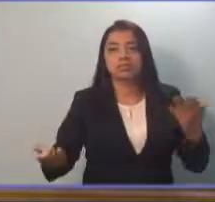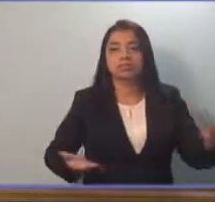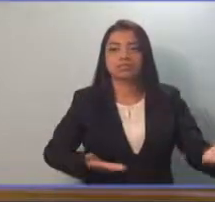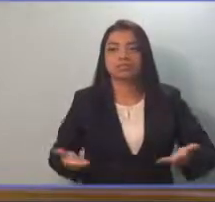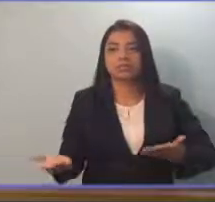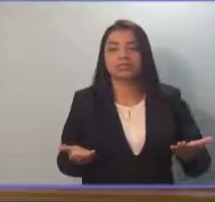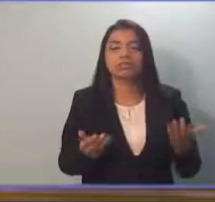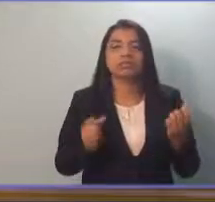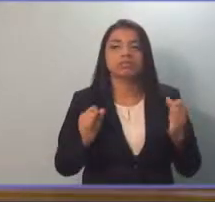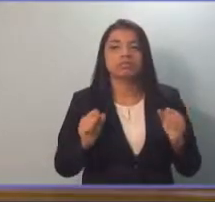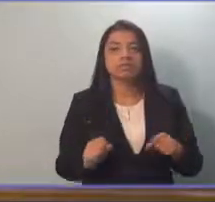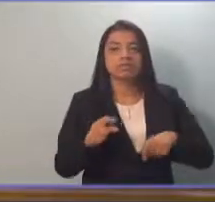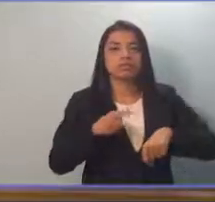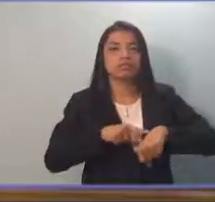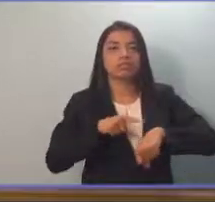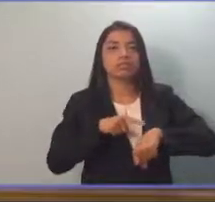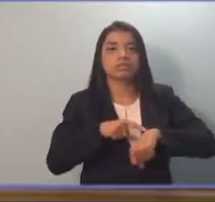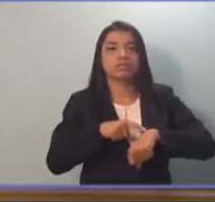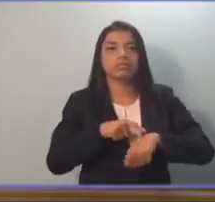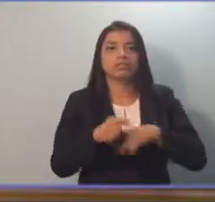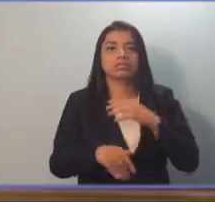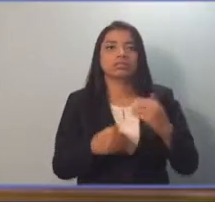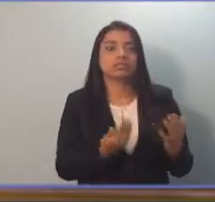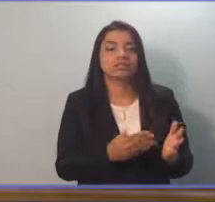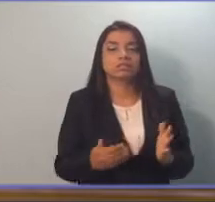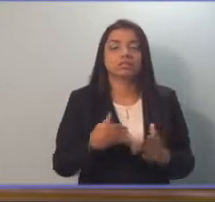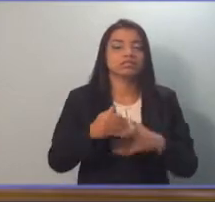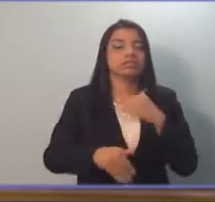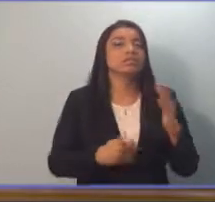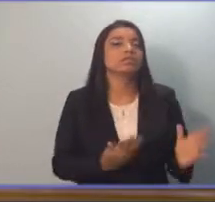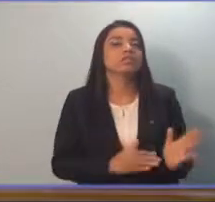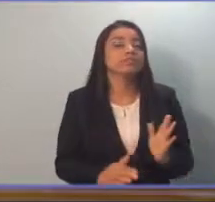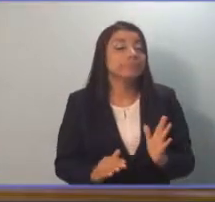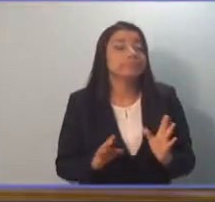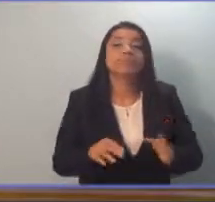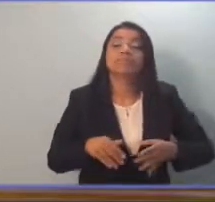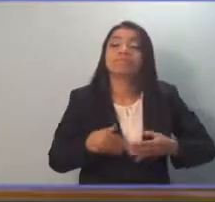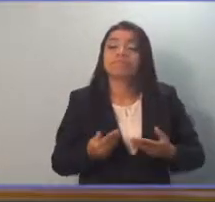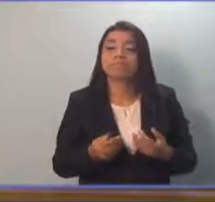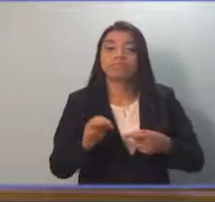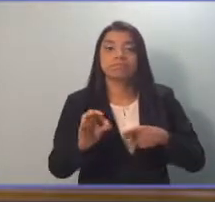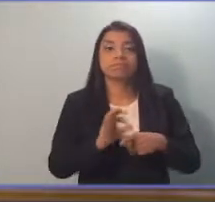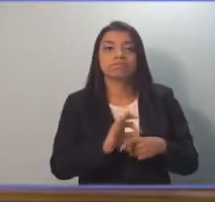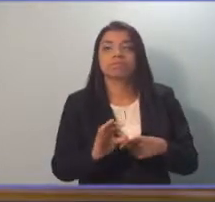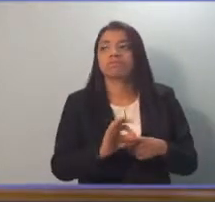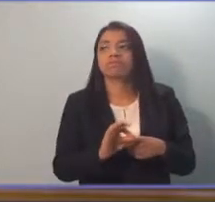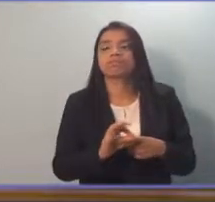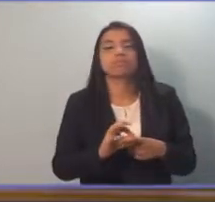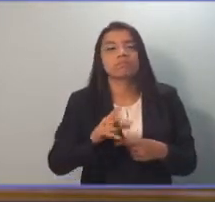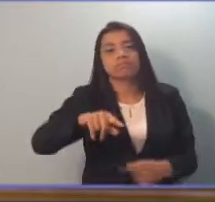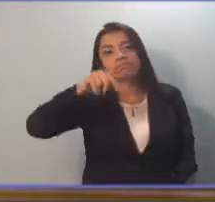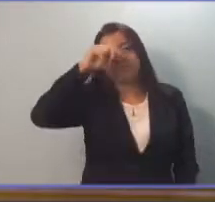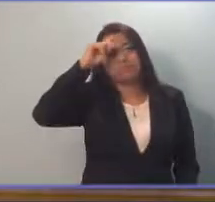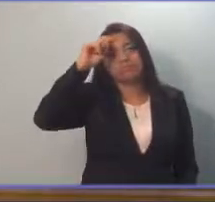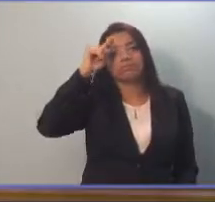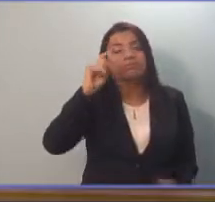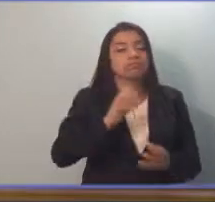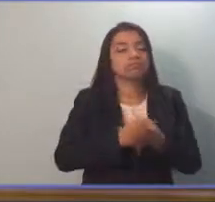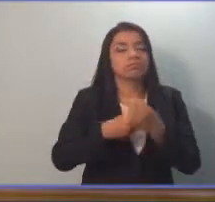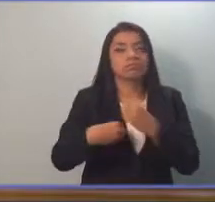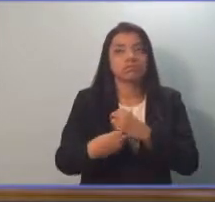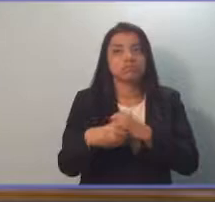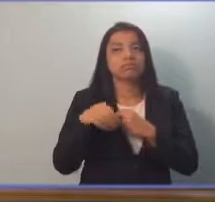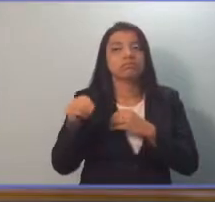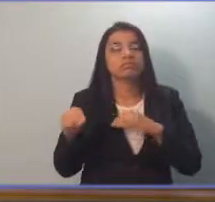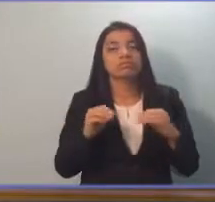la reducción del tiempo, la agilización de trámites, que dio como resultado el trabajo de oficinas móviles y